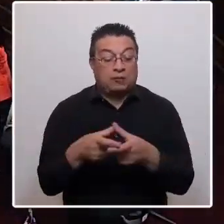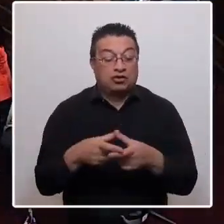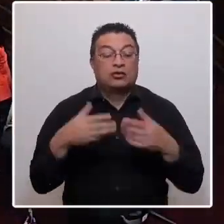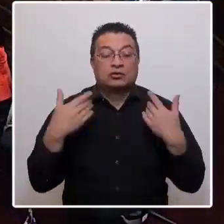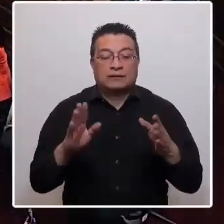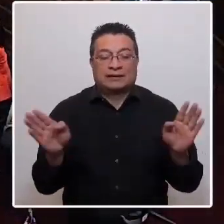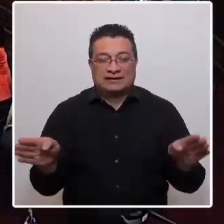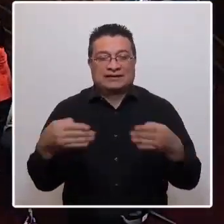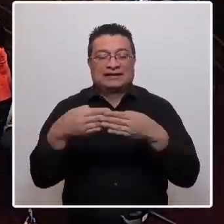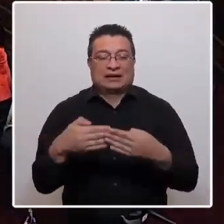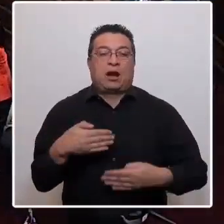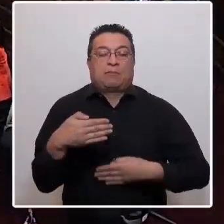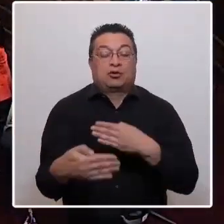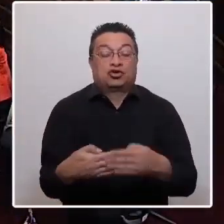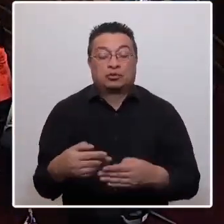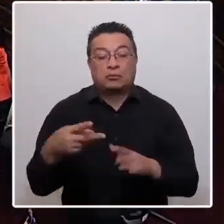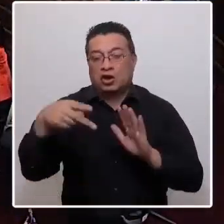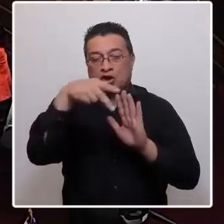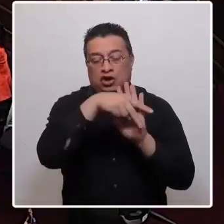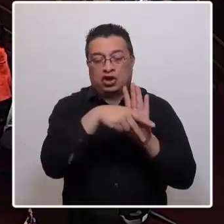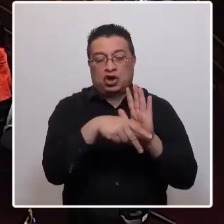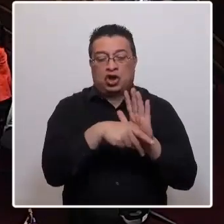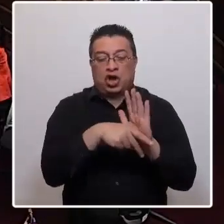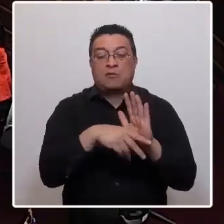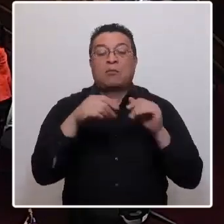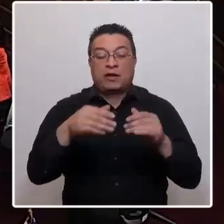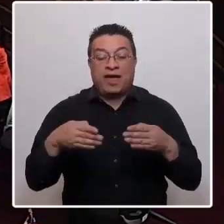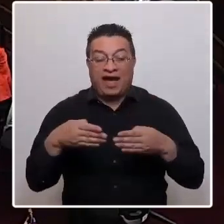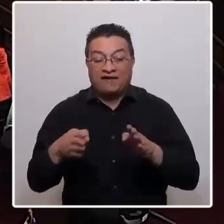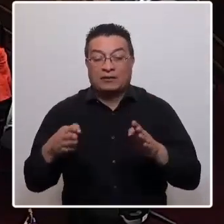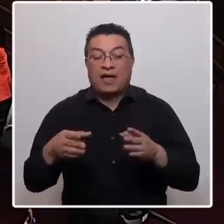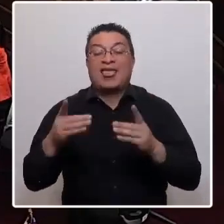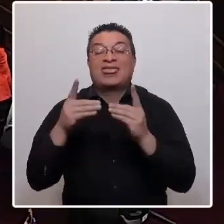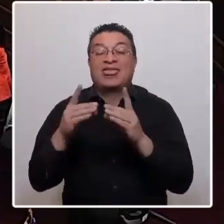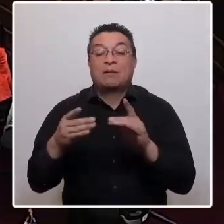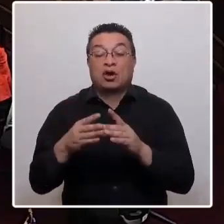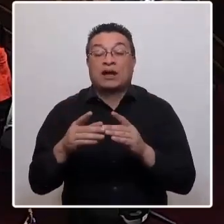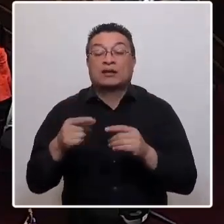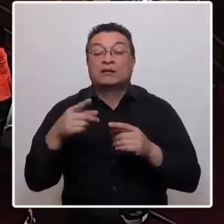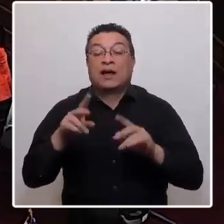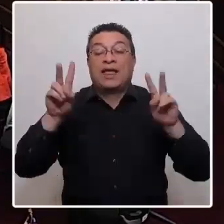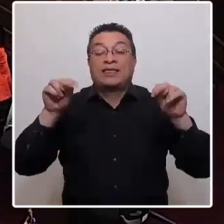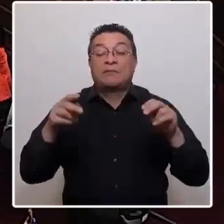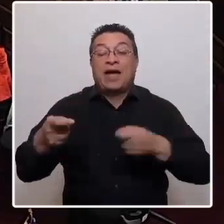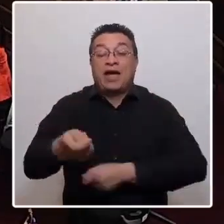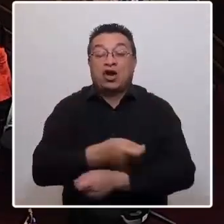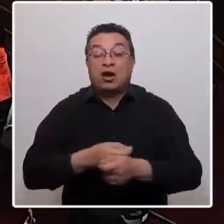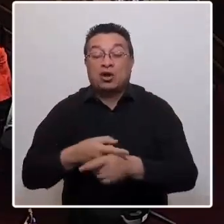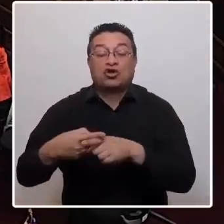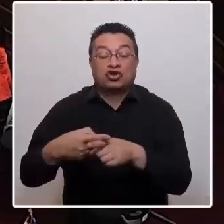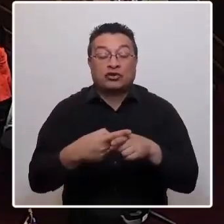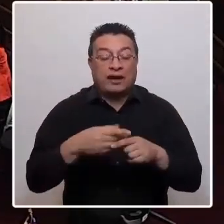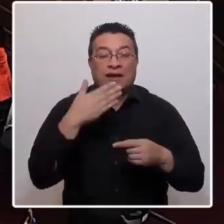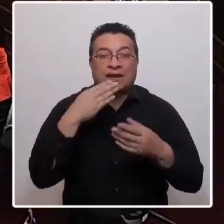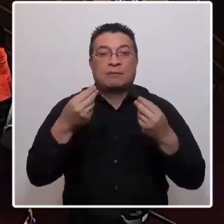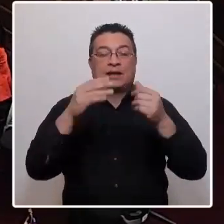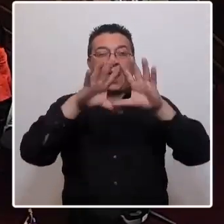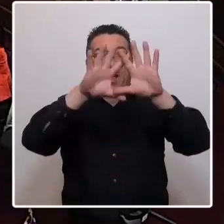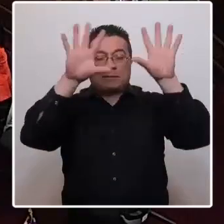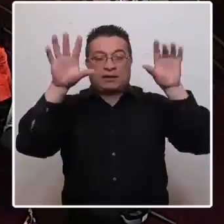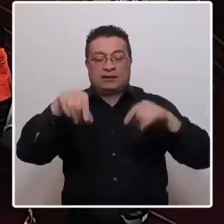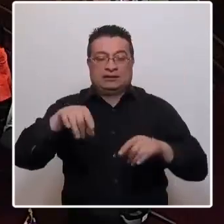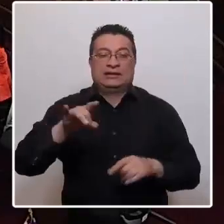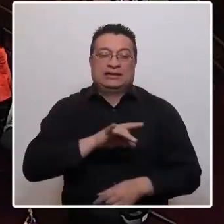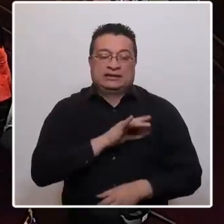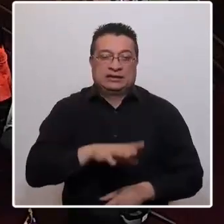su proceso, pero con normas que esperan abrir los procesos democráticos de resguardo tanto de las materias económicas, sociales como también ambientales de nuestro país. Muchas